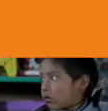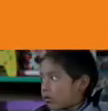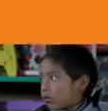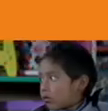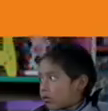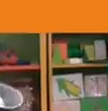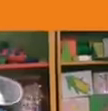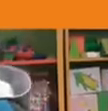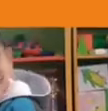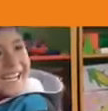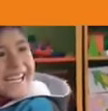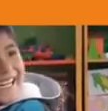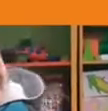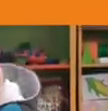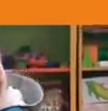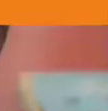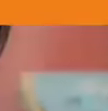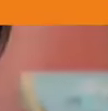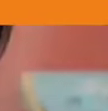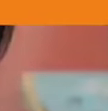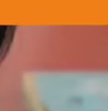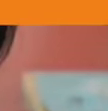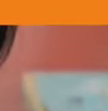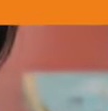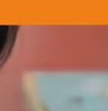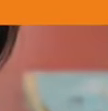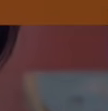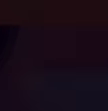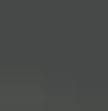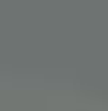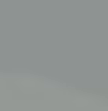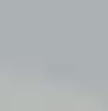Estamos viendo Aprendo en Casa, secundaria.